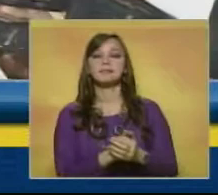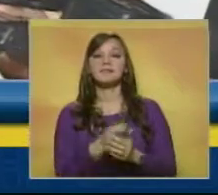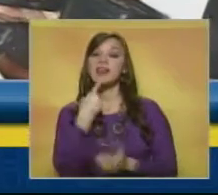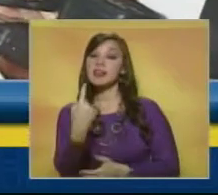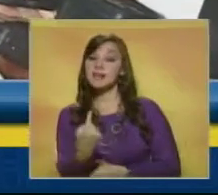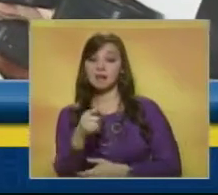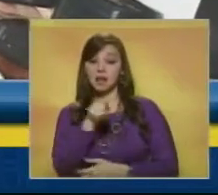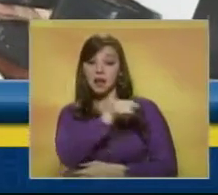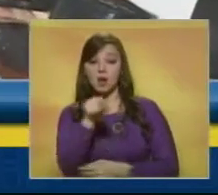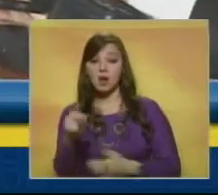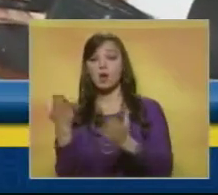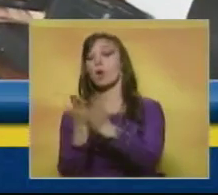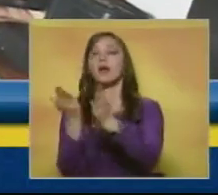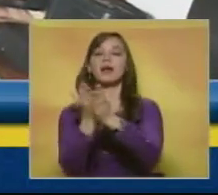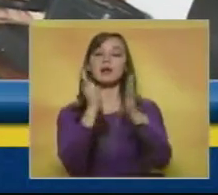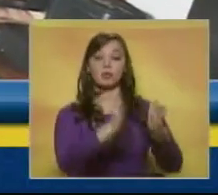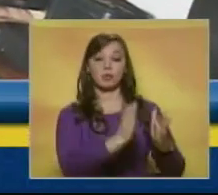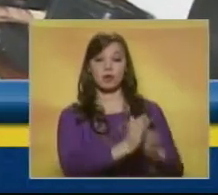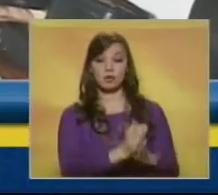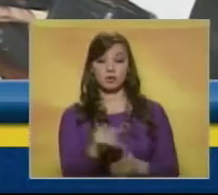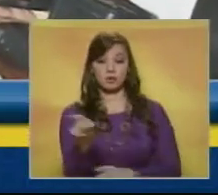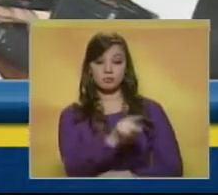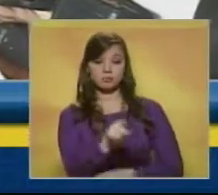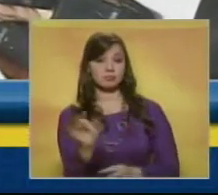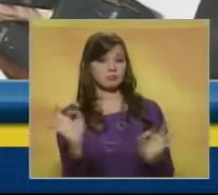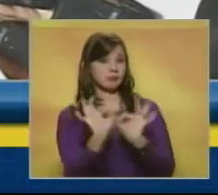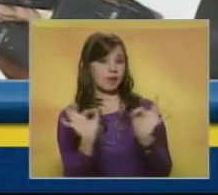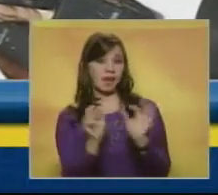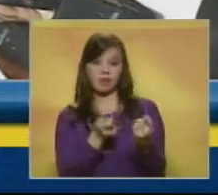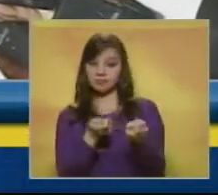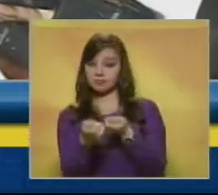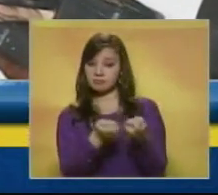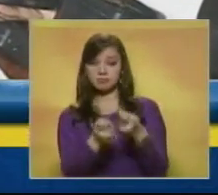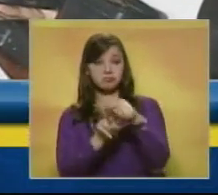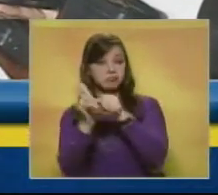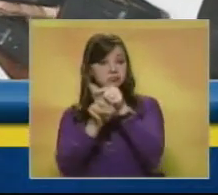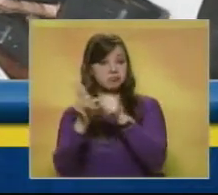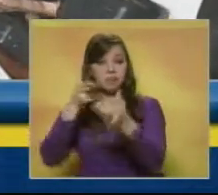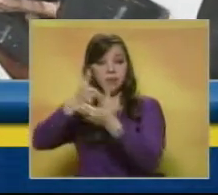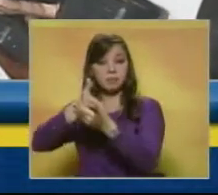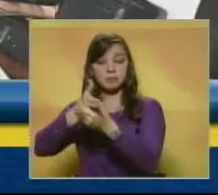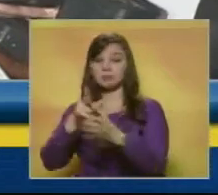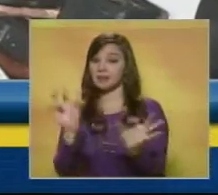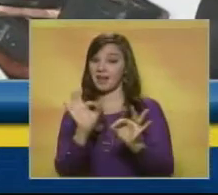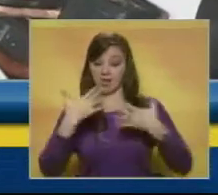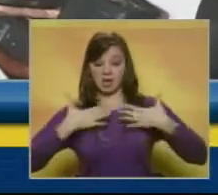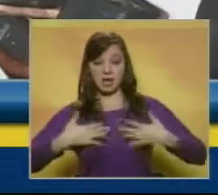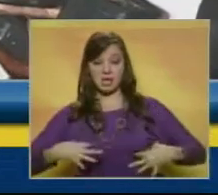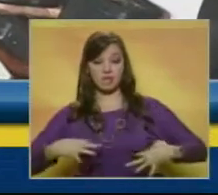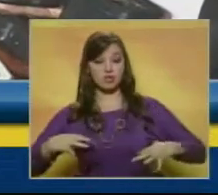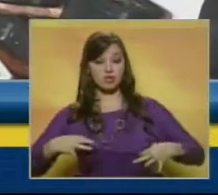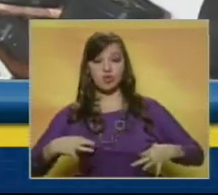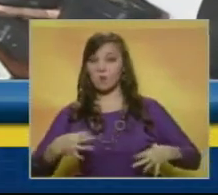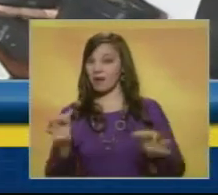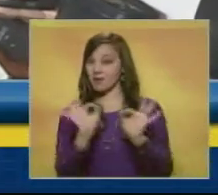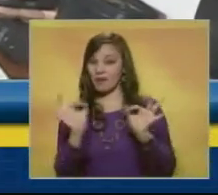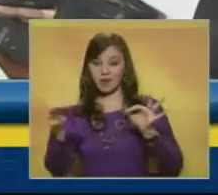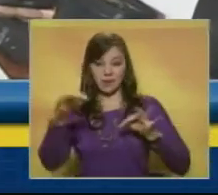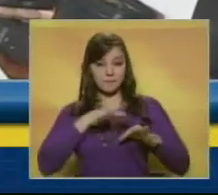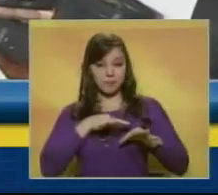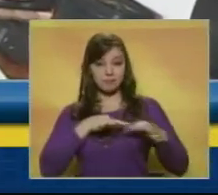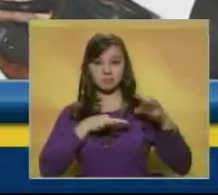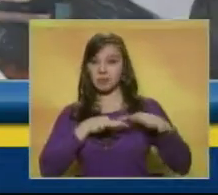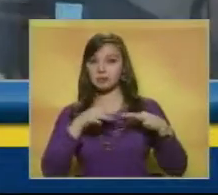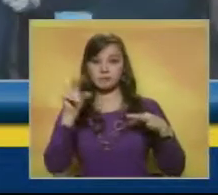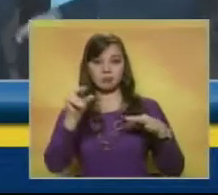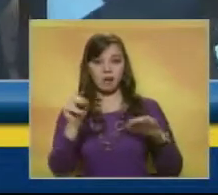estudiantes que están siendo objeto de enjuiciamiento, ninguno de ellos manipuló ni disparó armas de fuego. En sus prendas de vestir, en sus ropas, no quedan rastros de